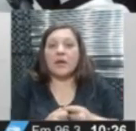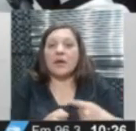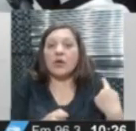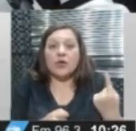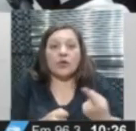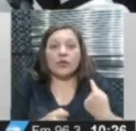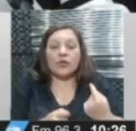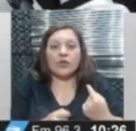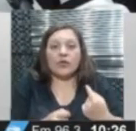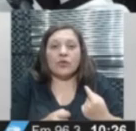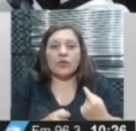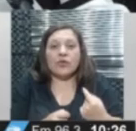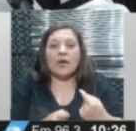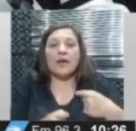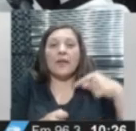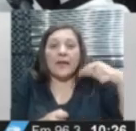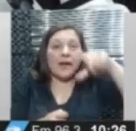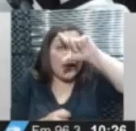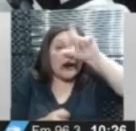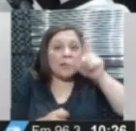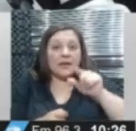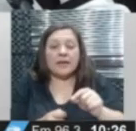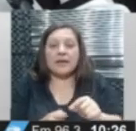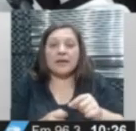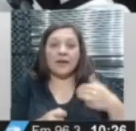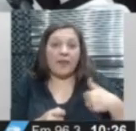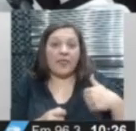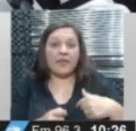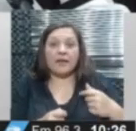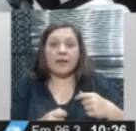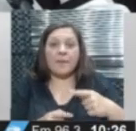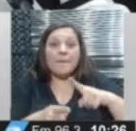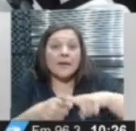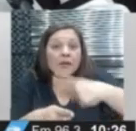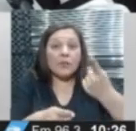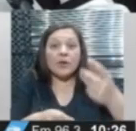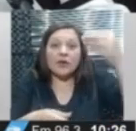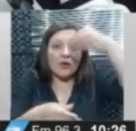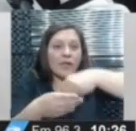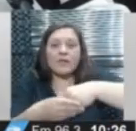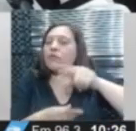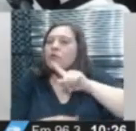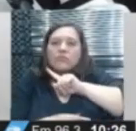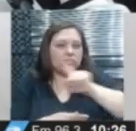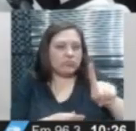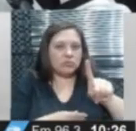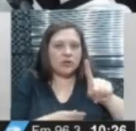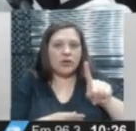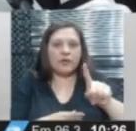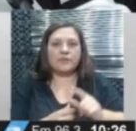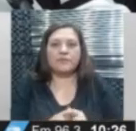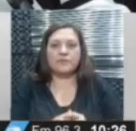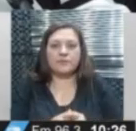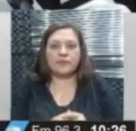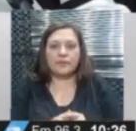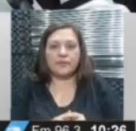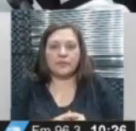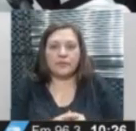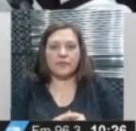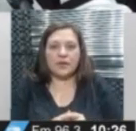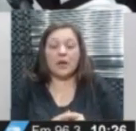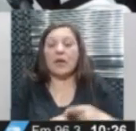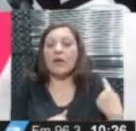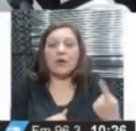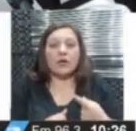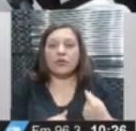ningún partido político en cuanto a la Argentina por ejemplo de turno ni de noad tenos no tienen